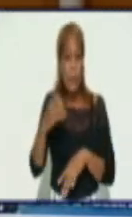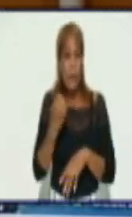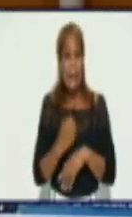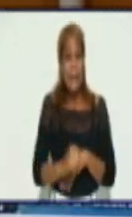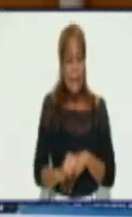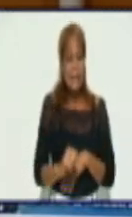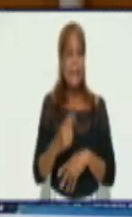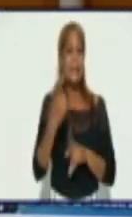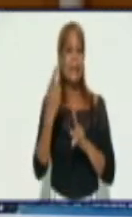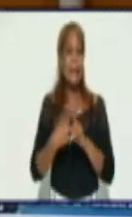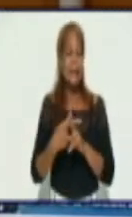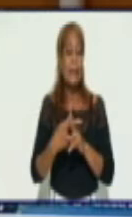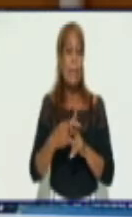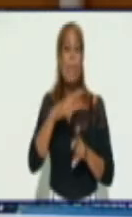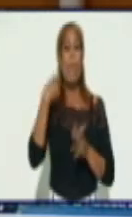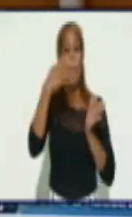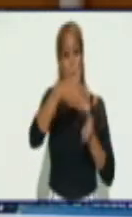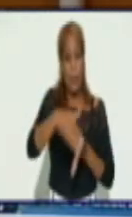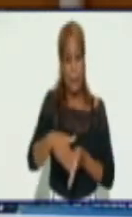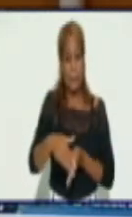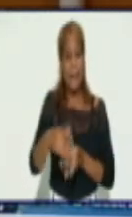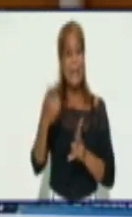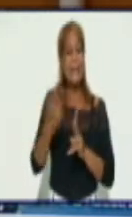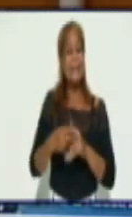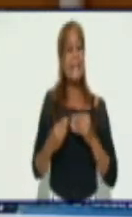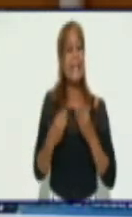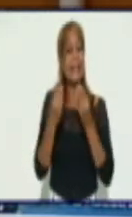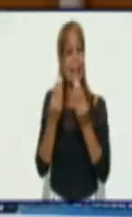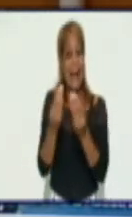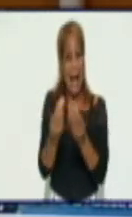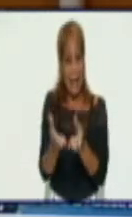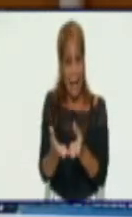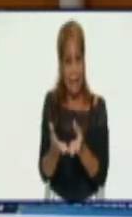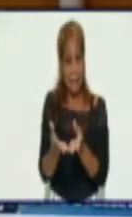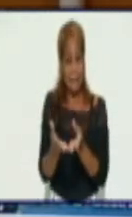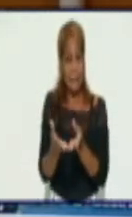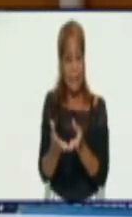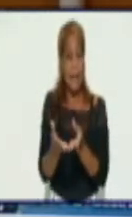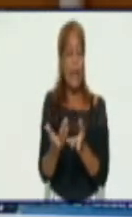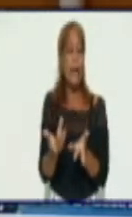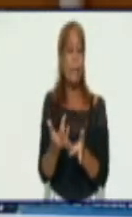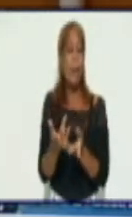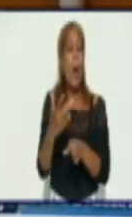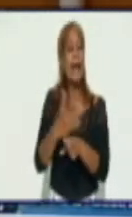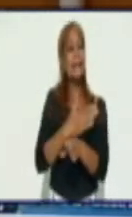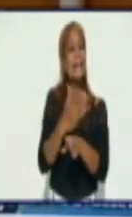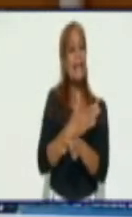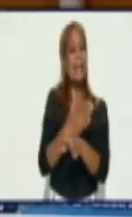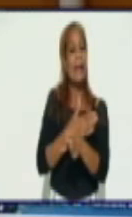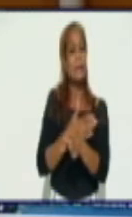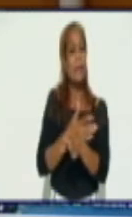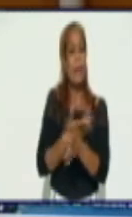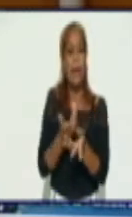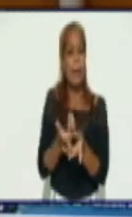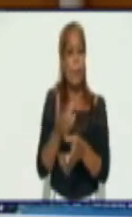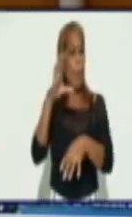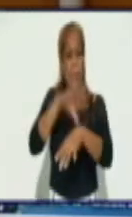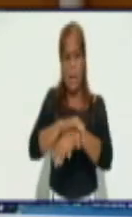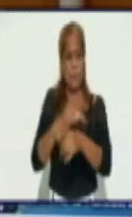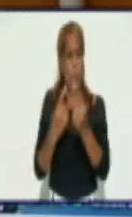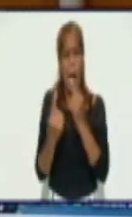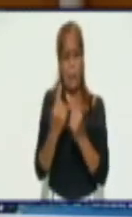entregarán antecedentes penales sólo para uso del ministerio interior el registro de estado civil